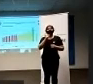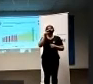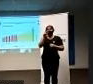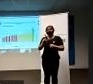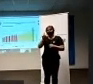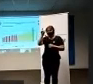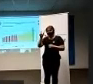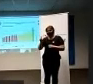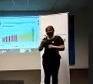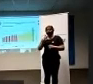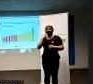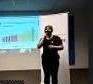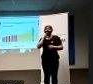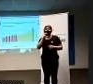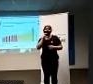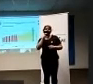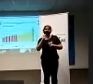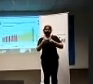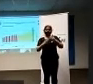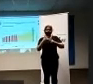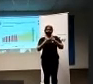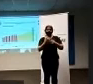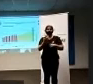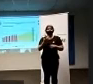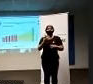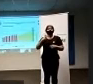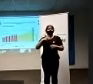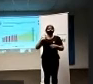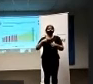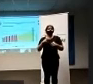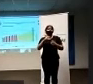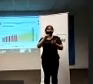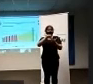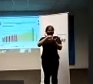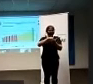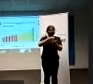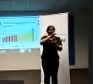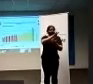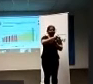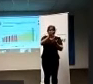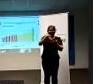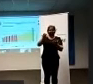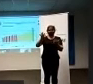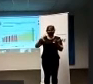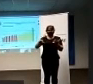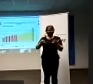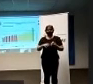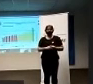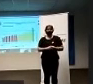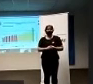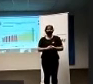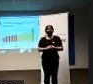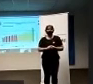Cazapá, Amambay, Alto Paraná, Canindeyú, y en aquellos que alcanzaron de 50 a